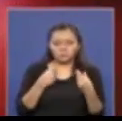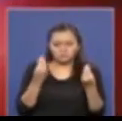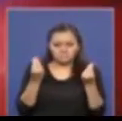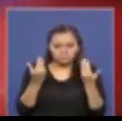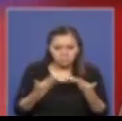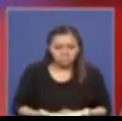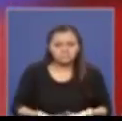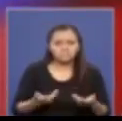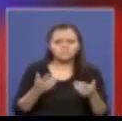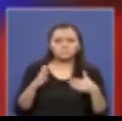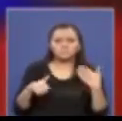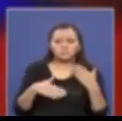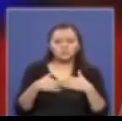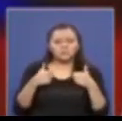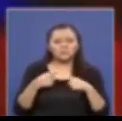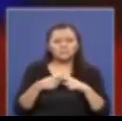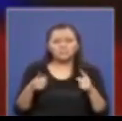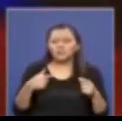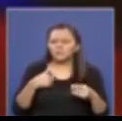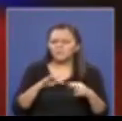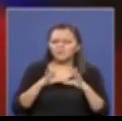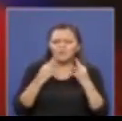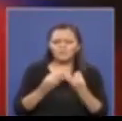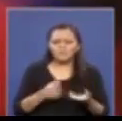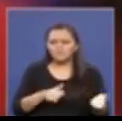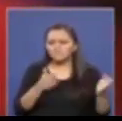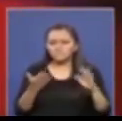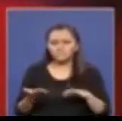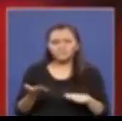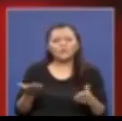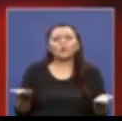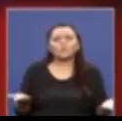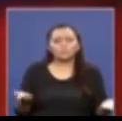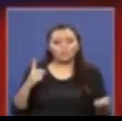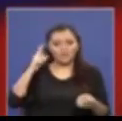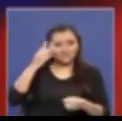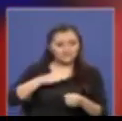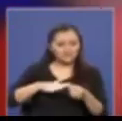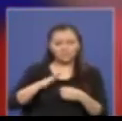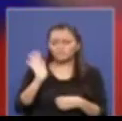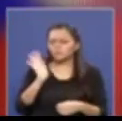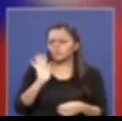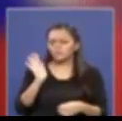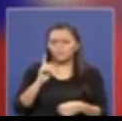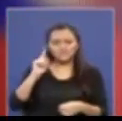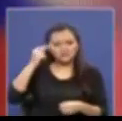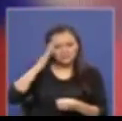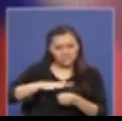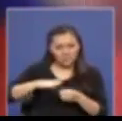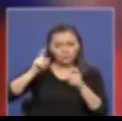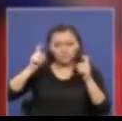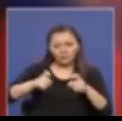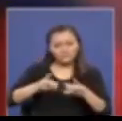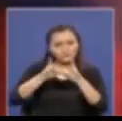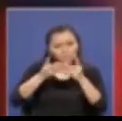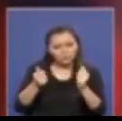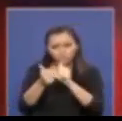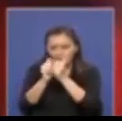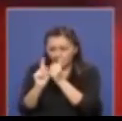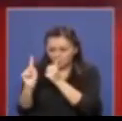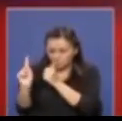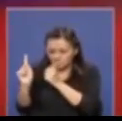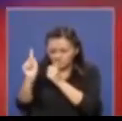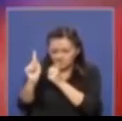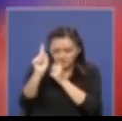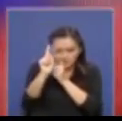Y pondremos todos los esfuerzos del gobierno y del Estado para resolver cada uno de los casos